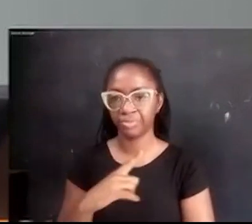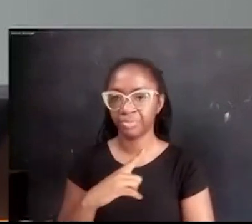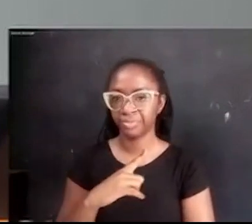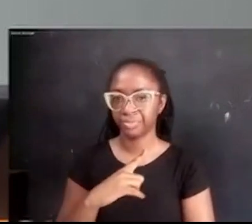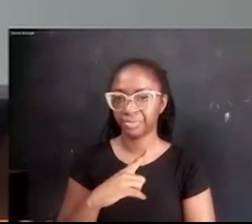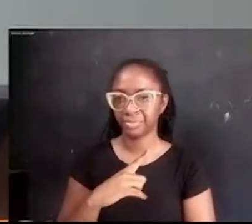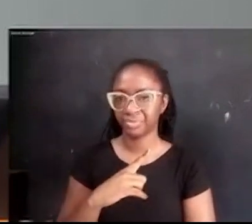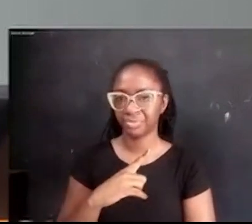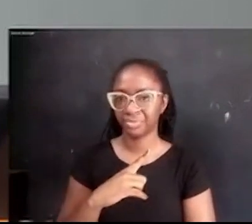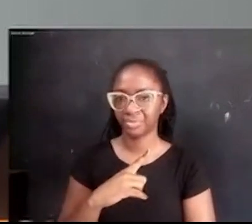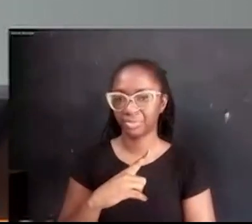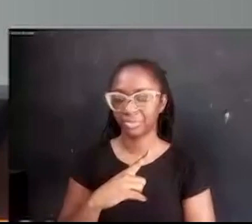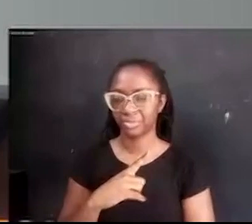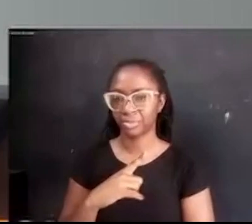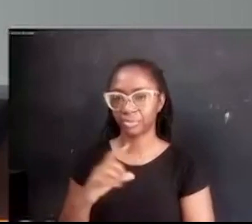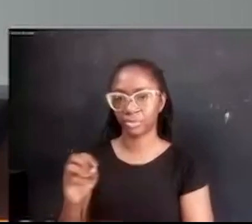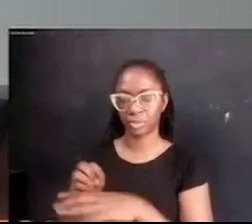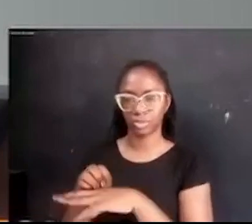tiers-État?